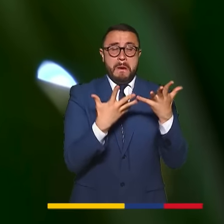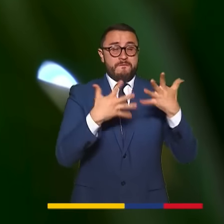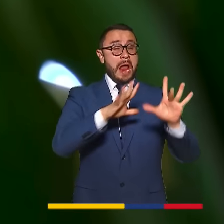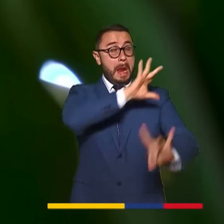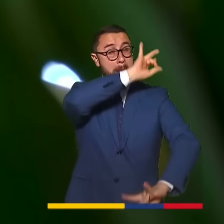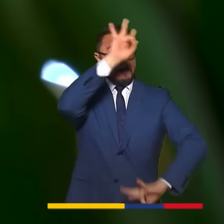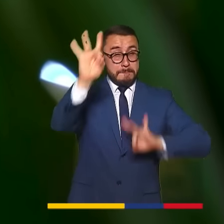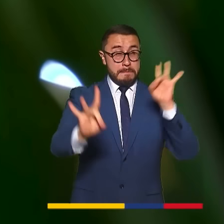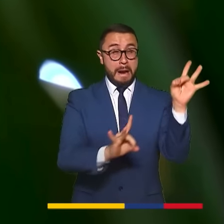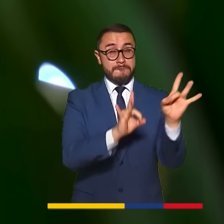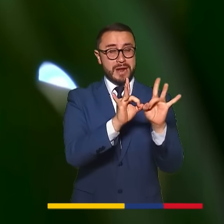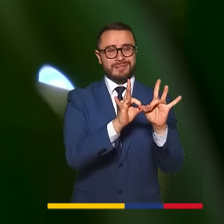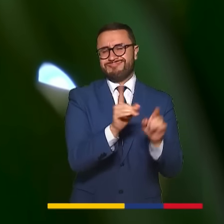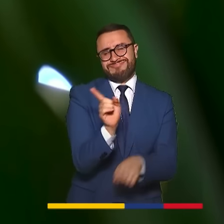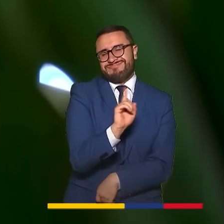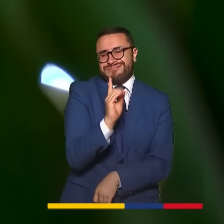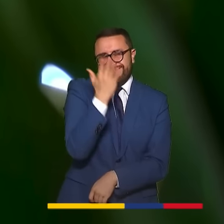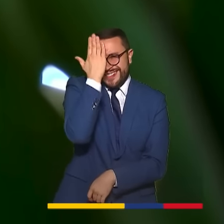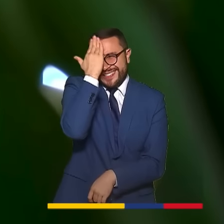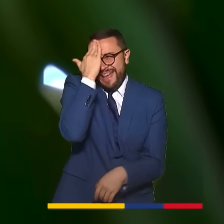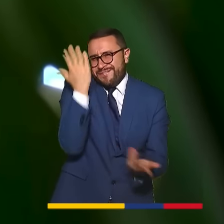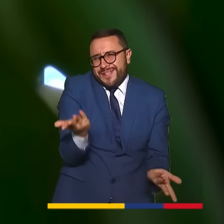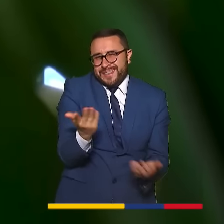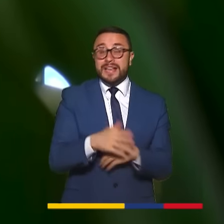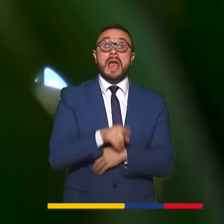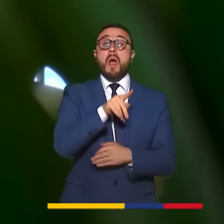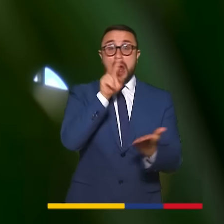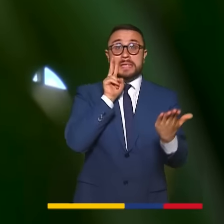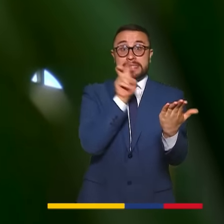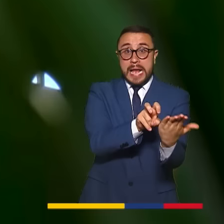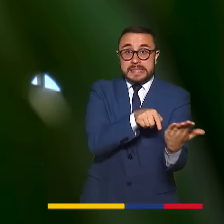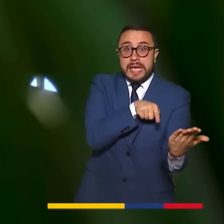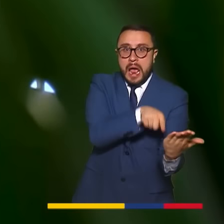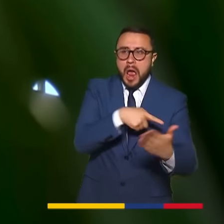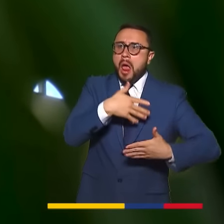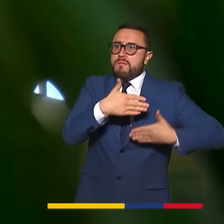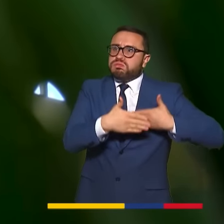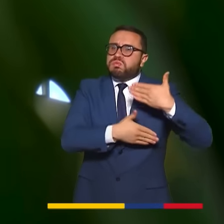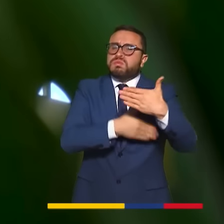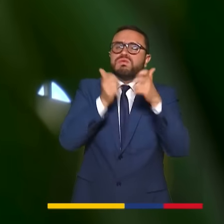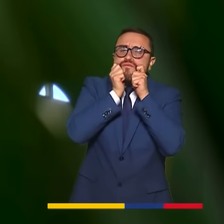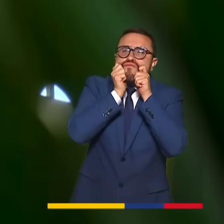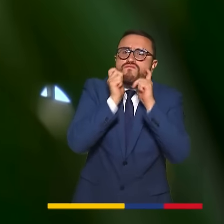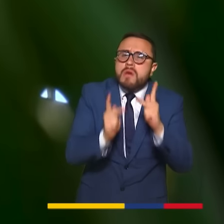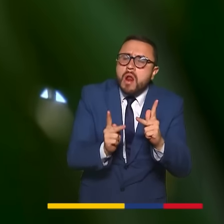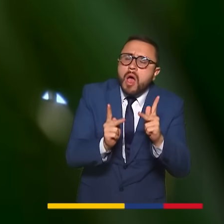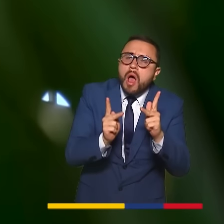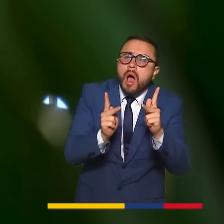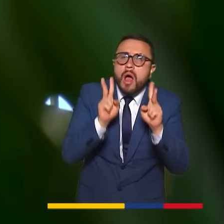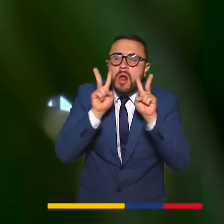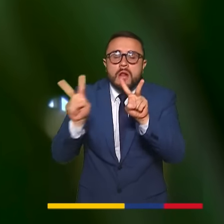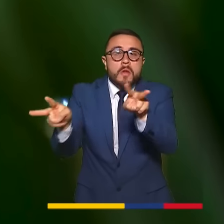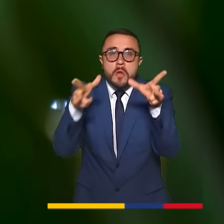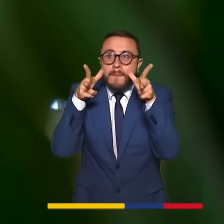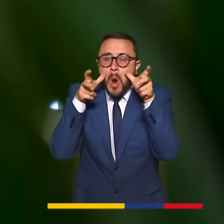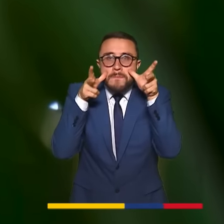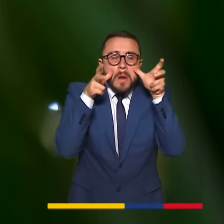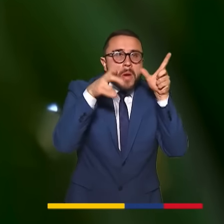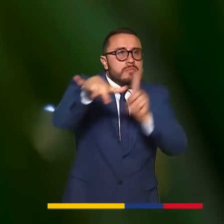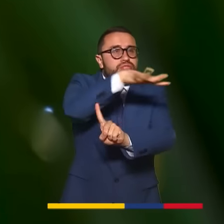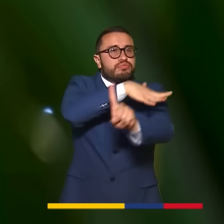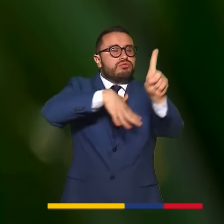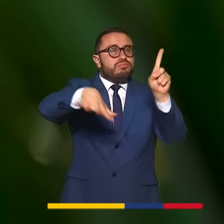proceso largo por el cual los seres humanos se van acercando a la comprensión de la realidad,